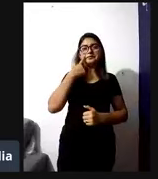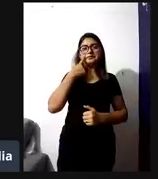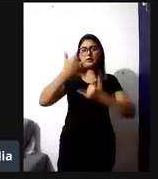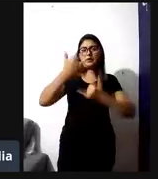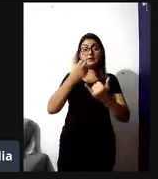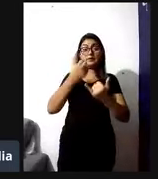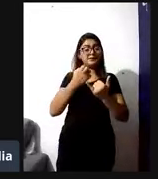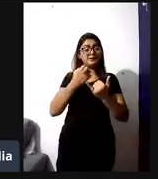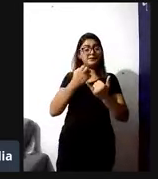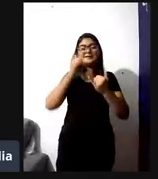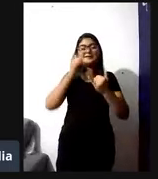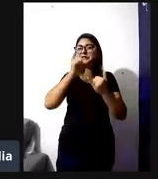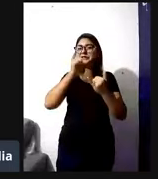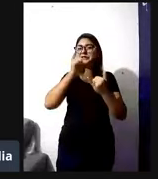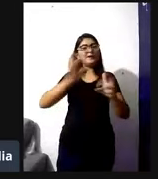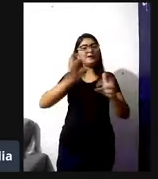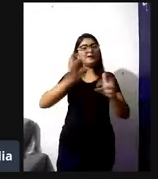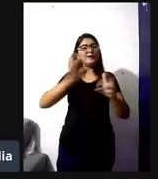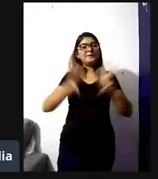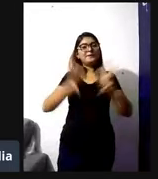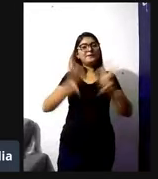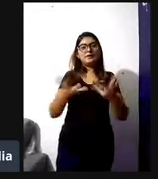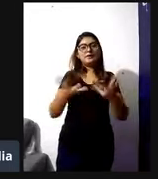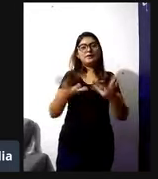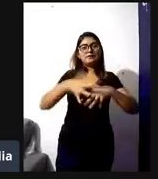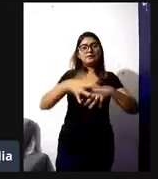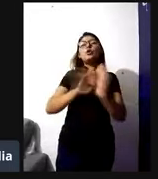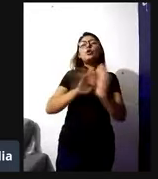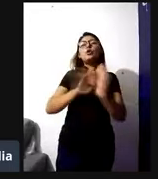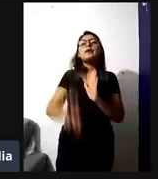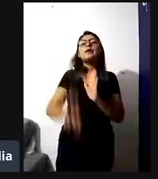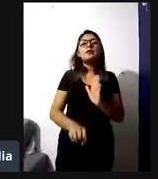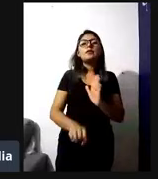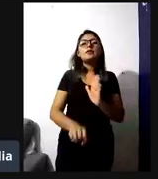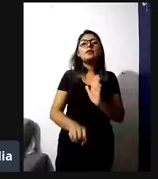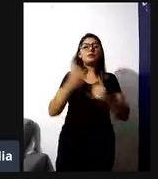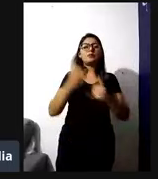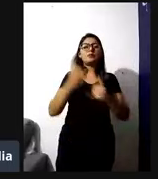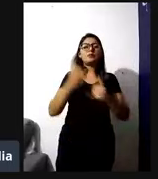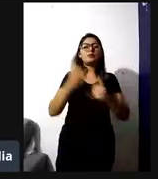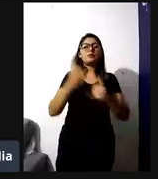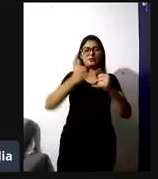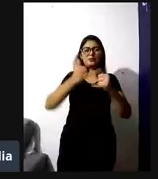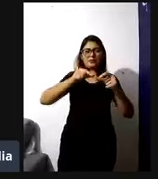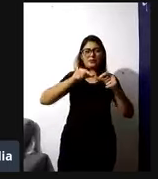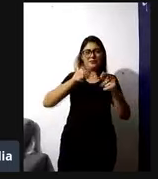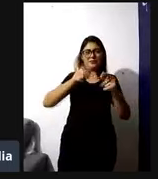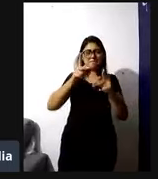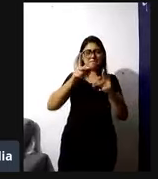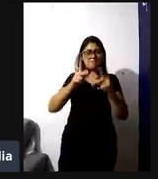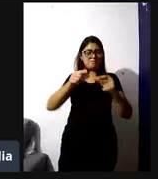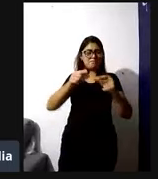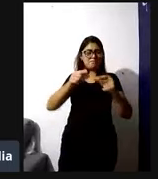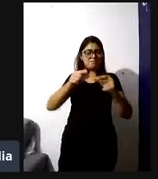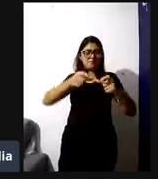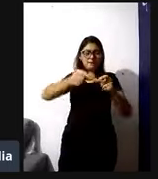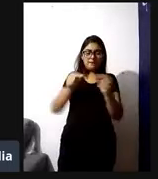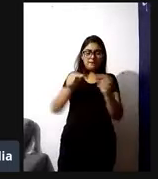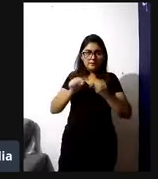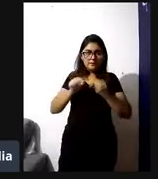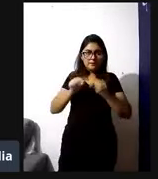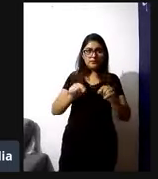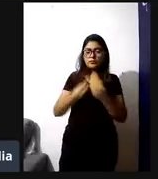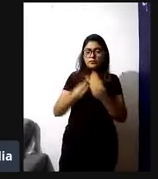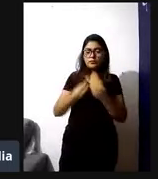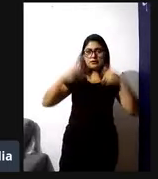muy básicas como armar un rompecabezas que pueden hacer que todos los integrantes de la familia